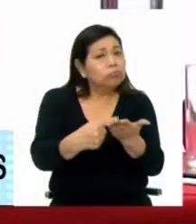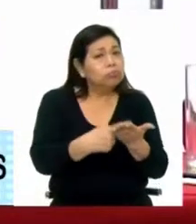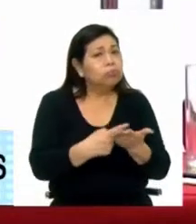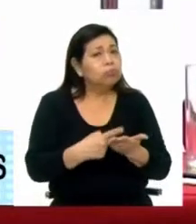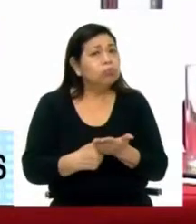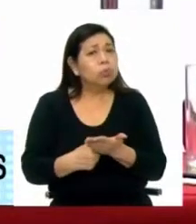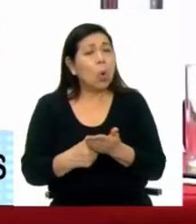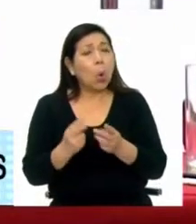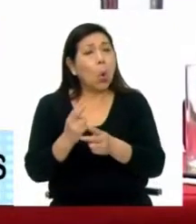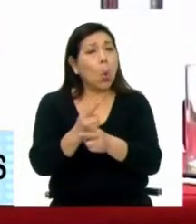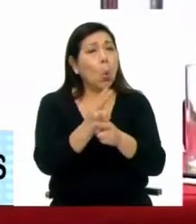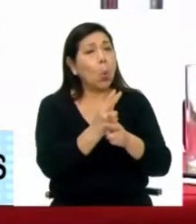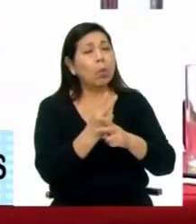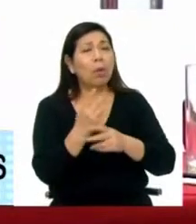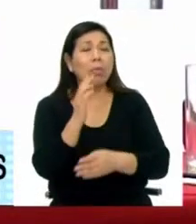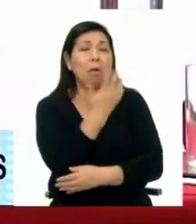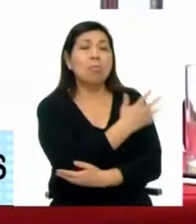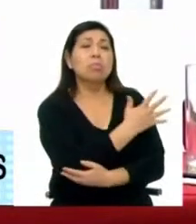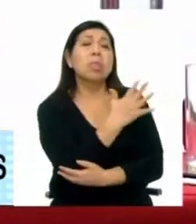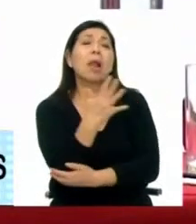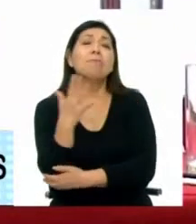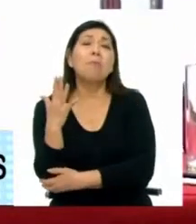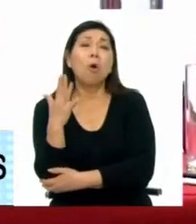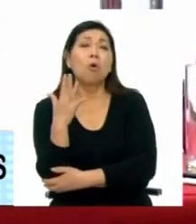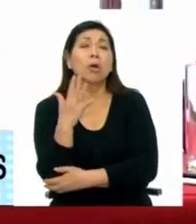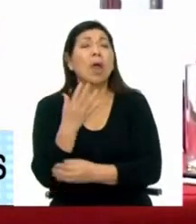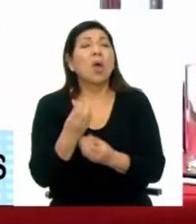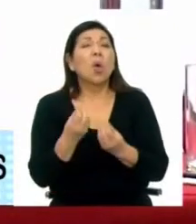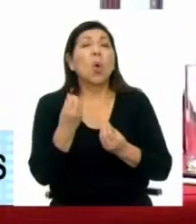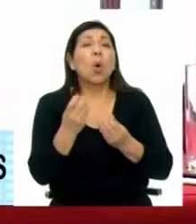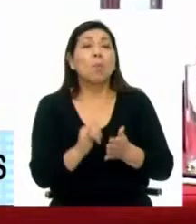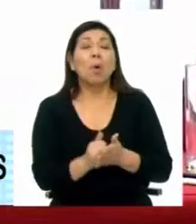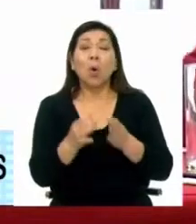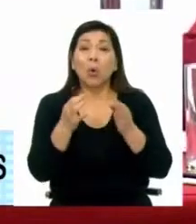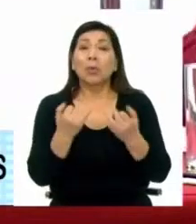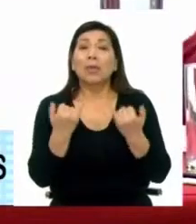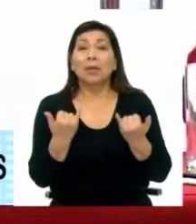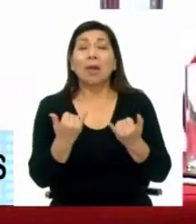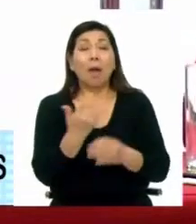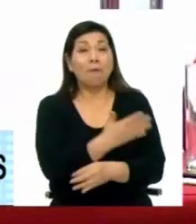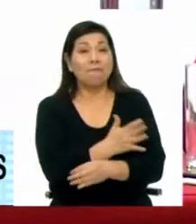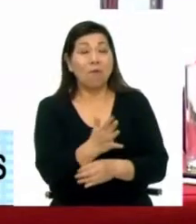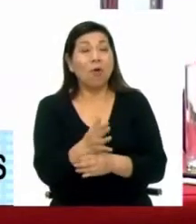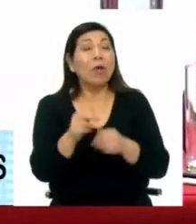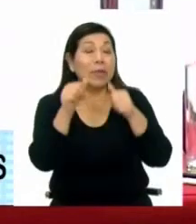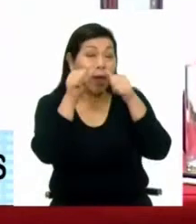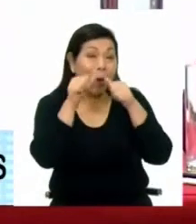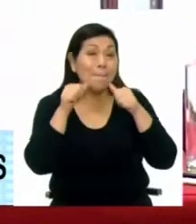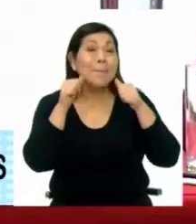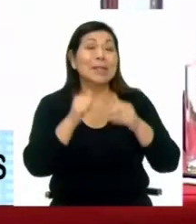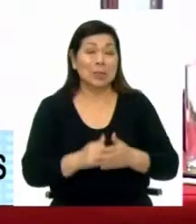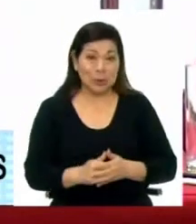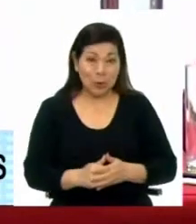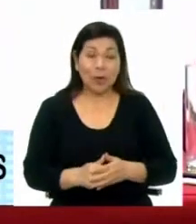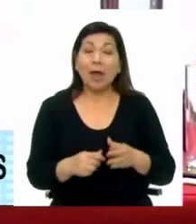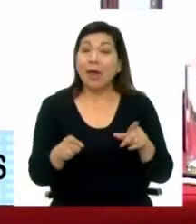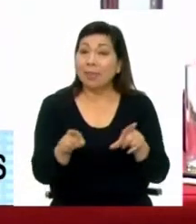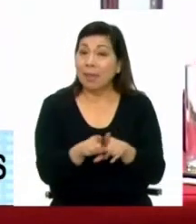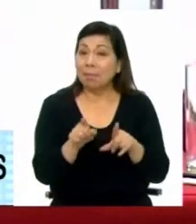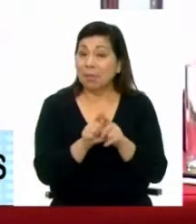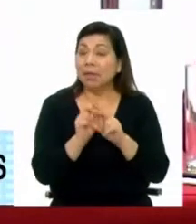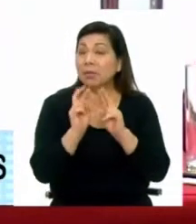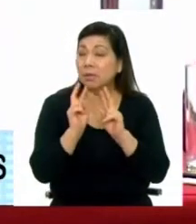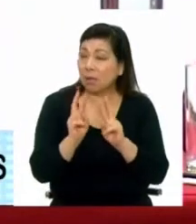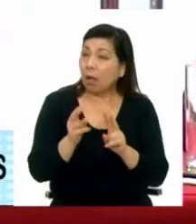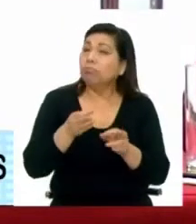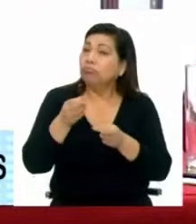mucho sobre la conservación de bosques y frenar la deforestación justamente en los bosques amazónicos. También se está